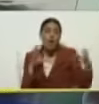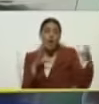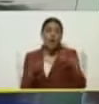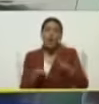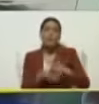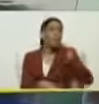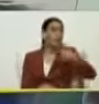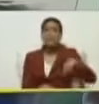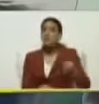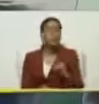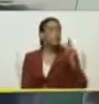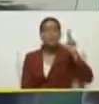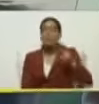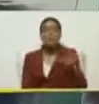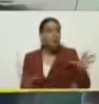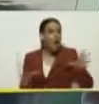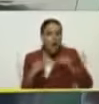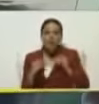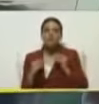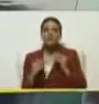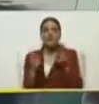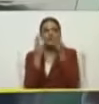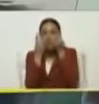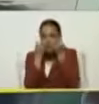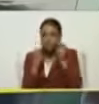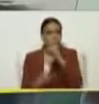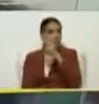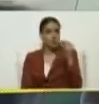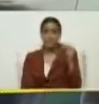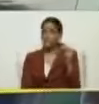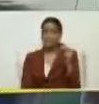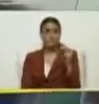porque este pueblo nunca se va a dejar.